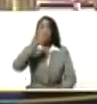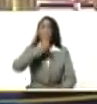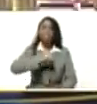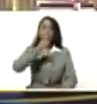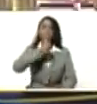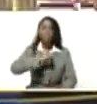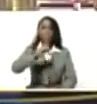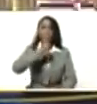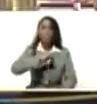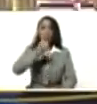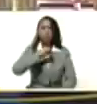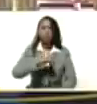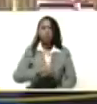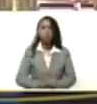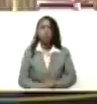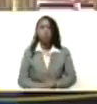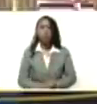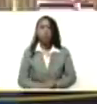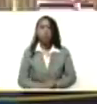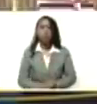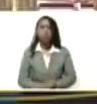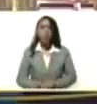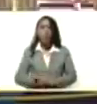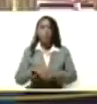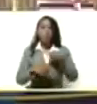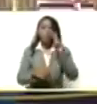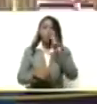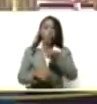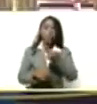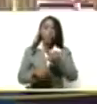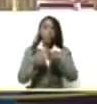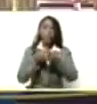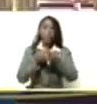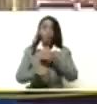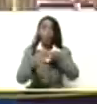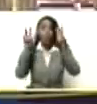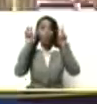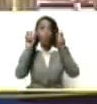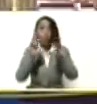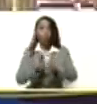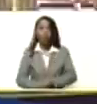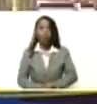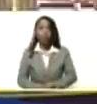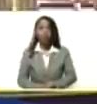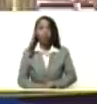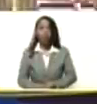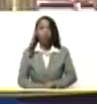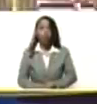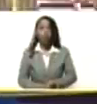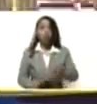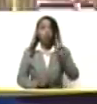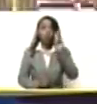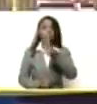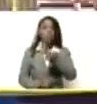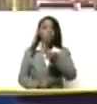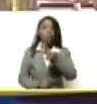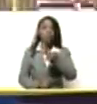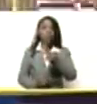resistencia cuando uno ve el renacimiento cuando uno ve el